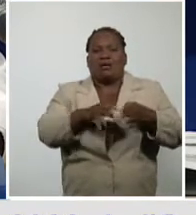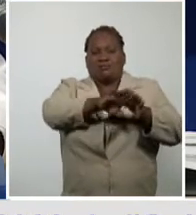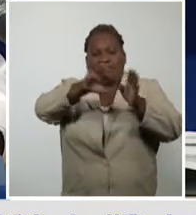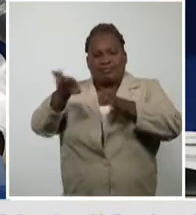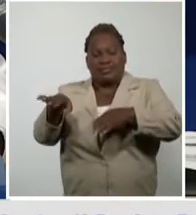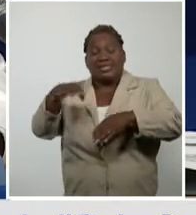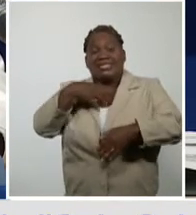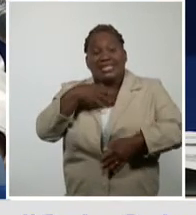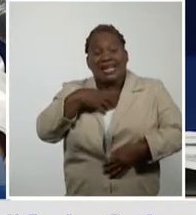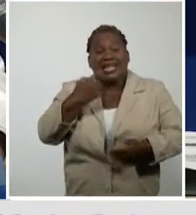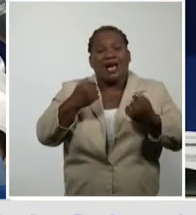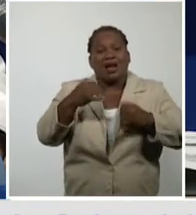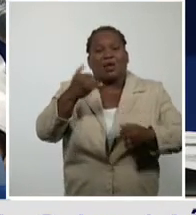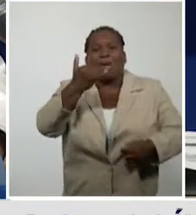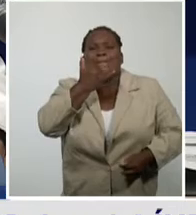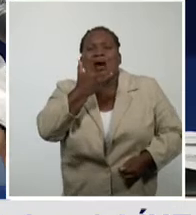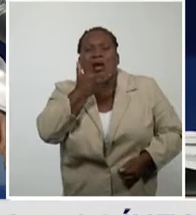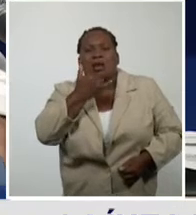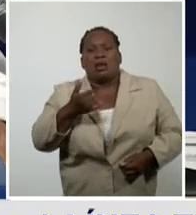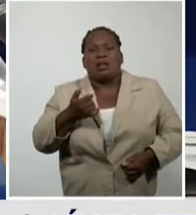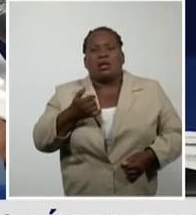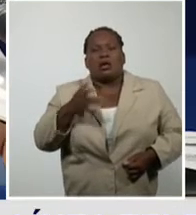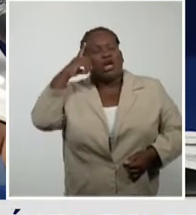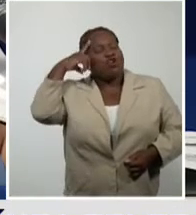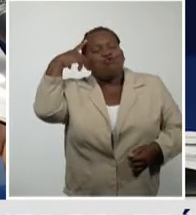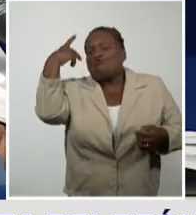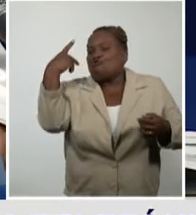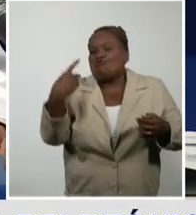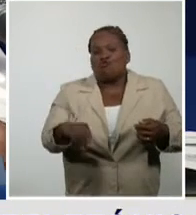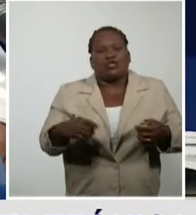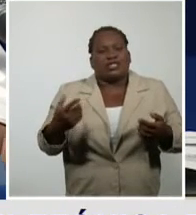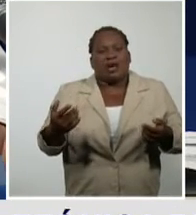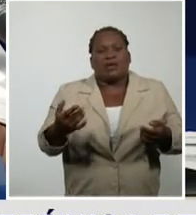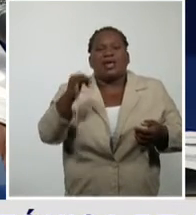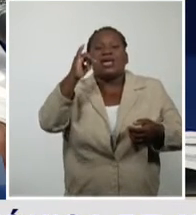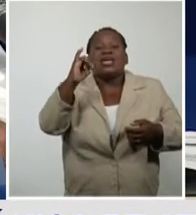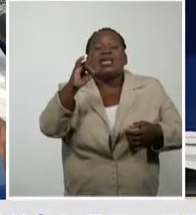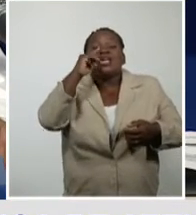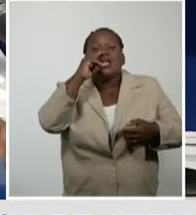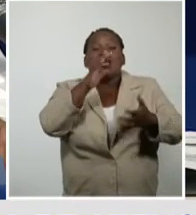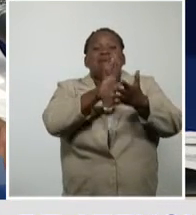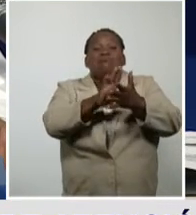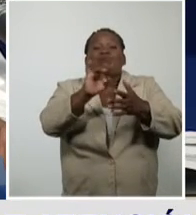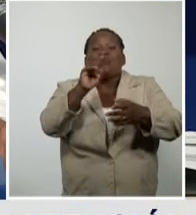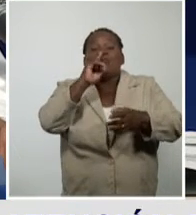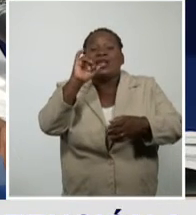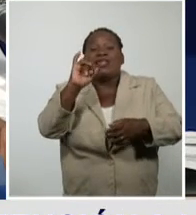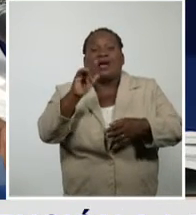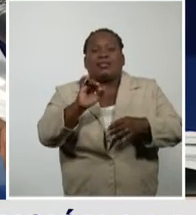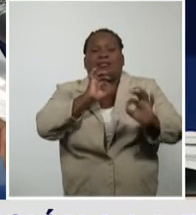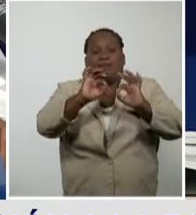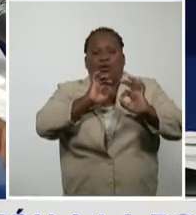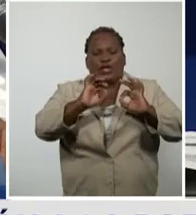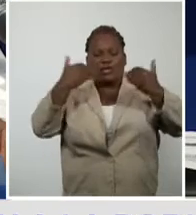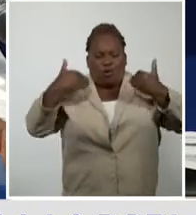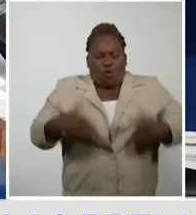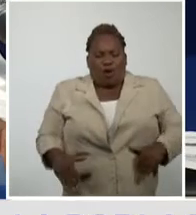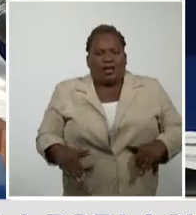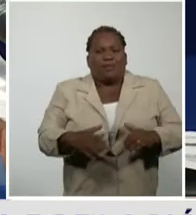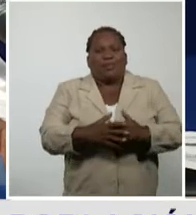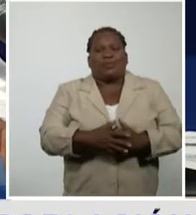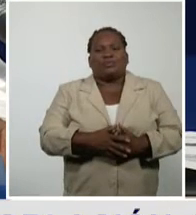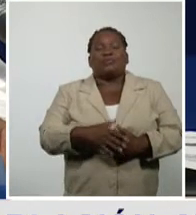desventaja, que es que no se sabe qué inmunidad deja esta enfermedad. Porque si pudiéramos decir, no, yo